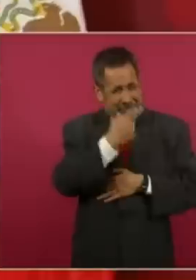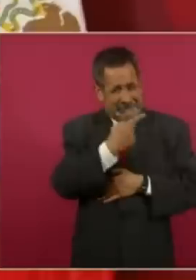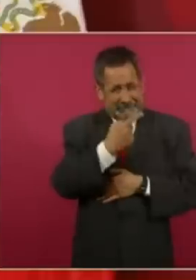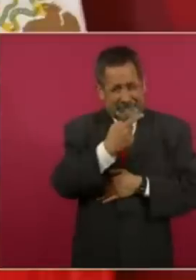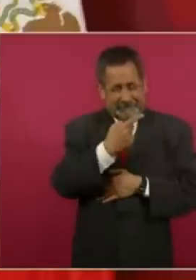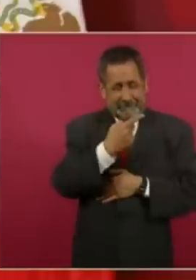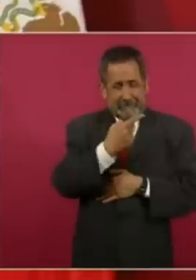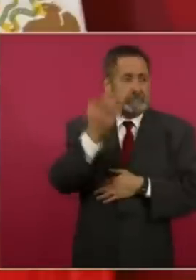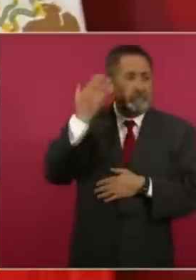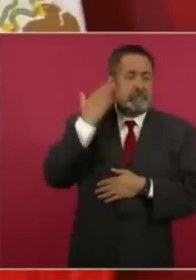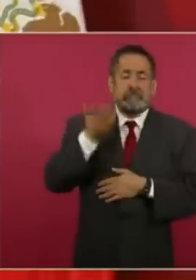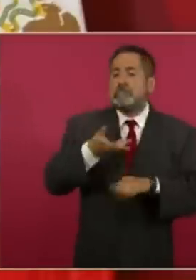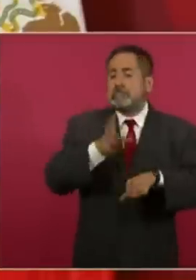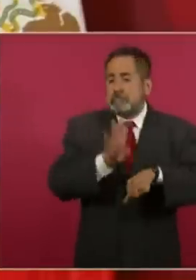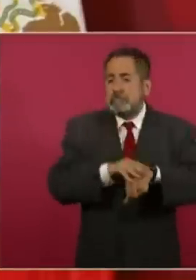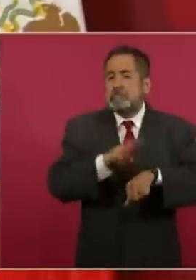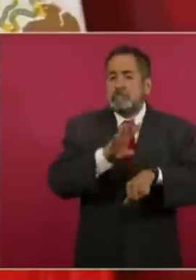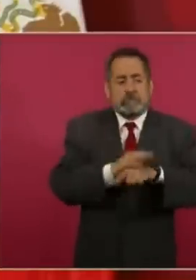se permitió